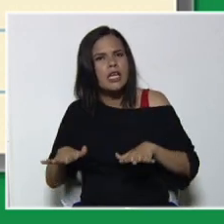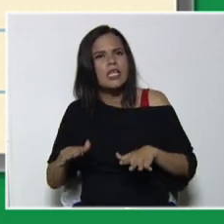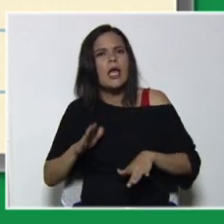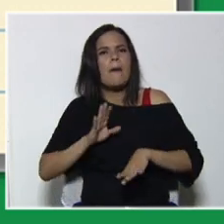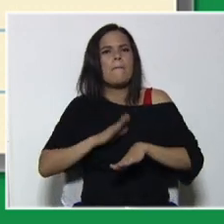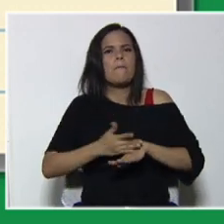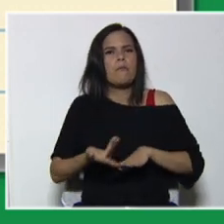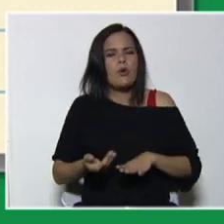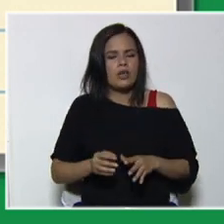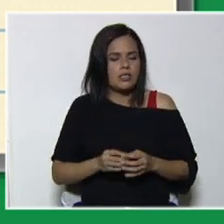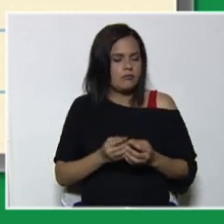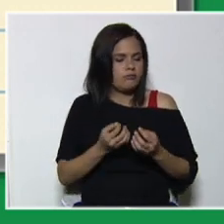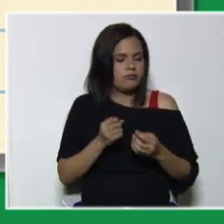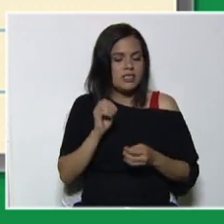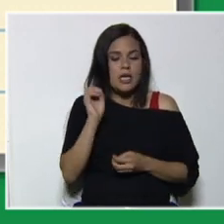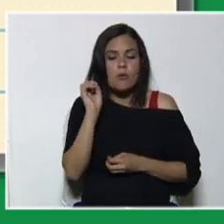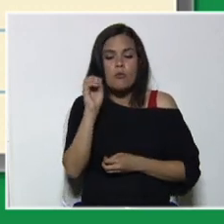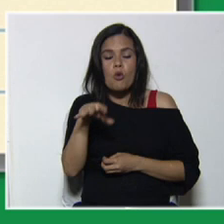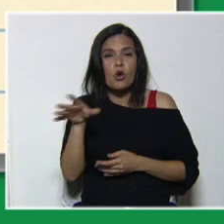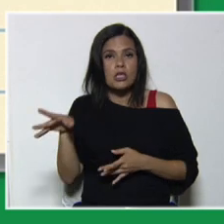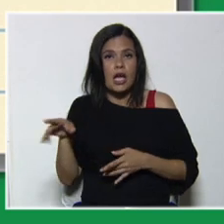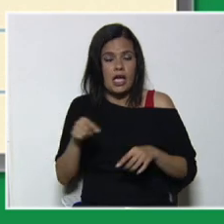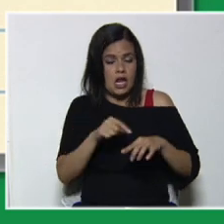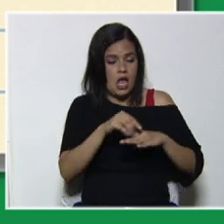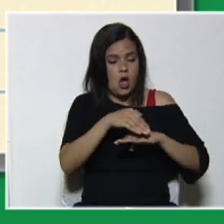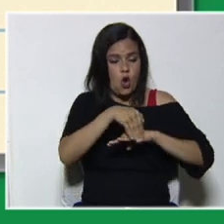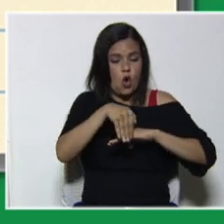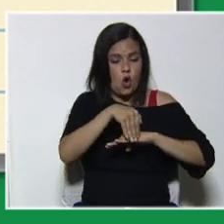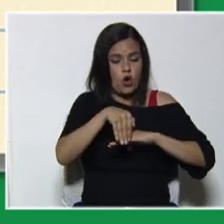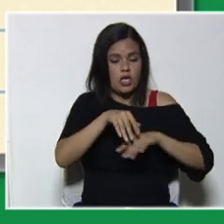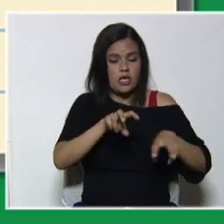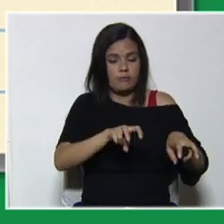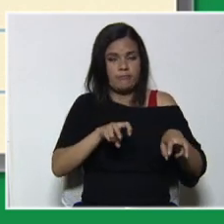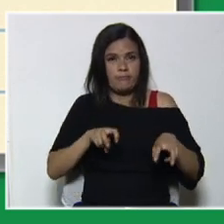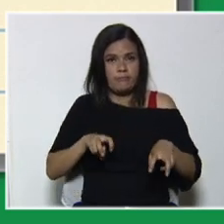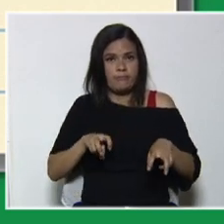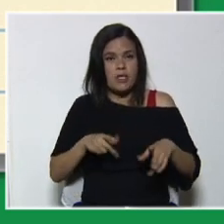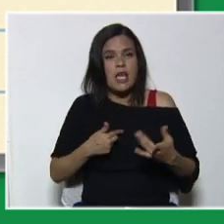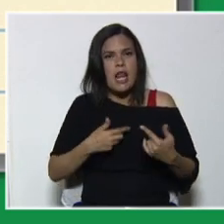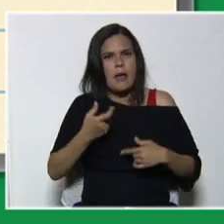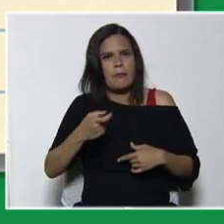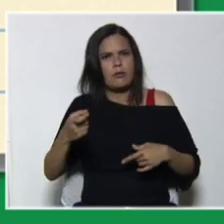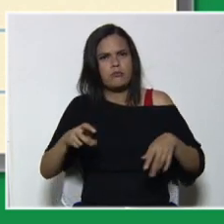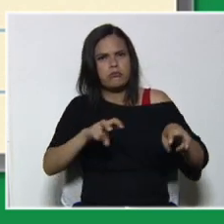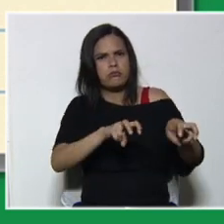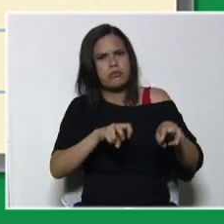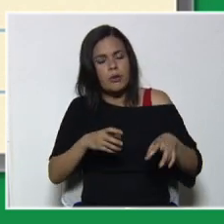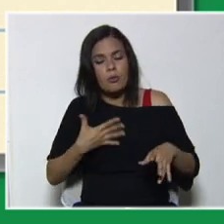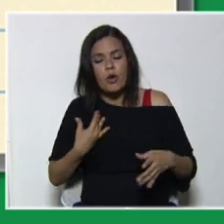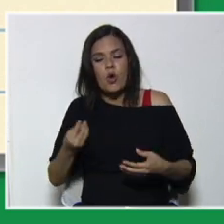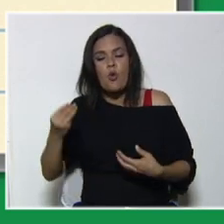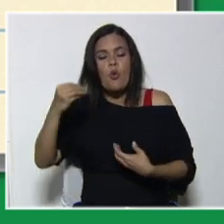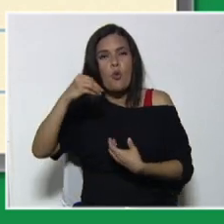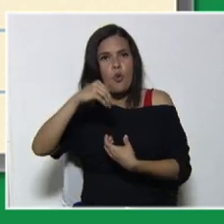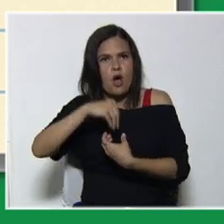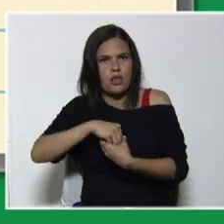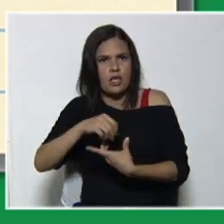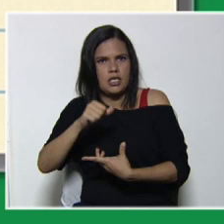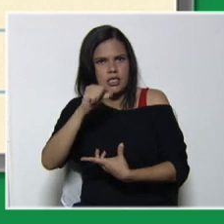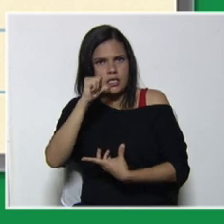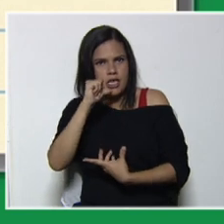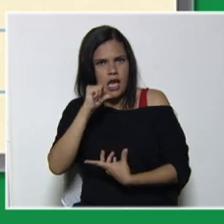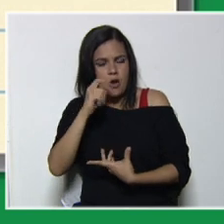que se desborda en la orilla de los campos. Los agricultores pueden capturar esa agua o los escurrimientos